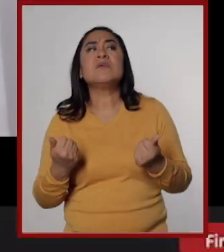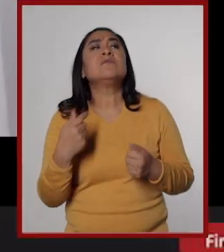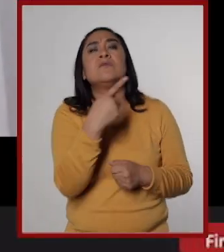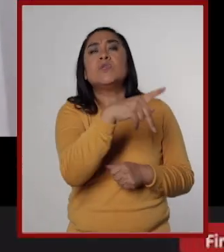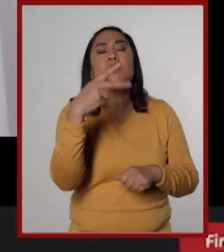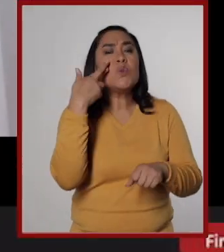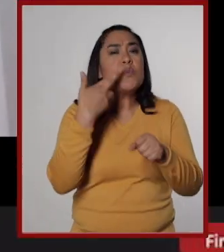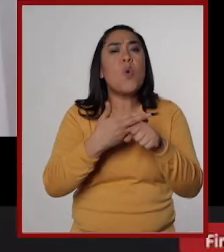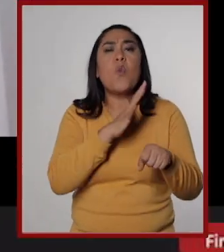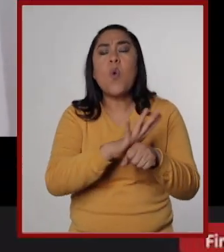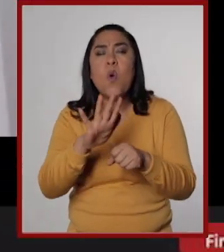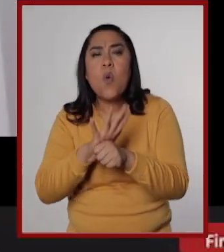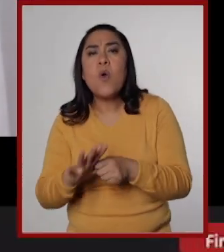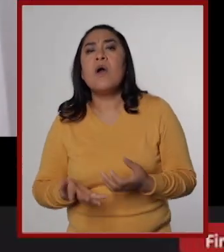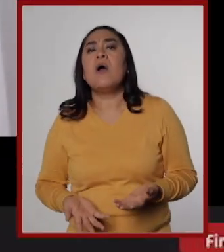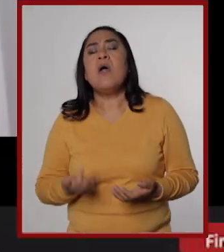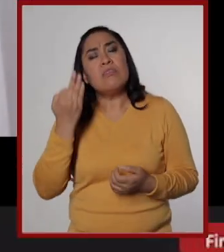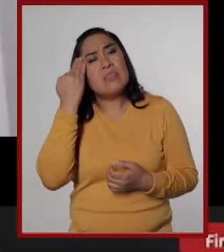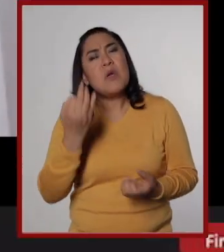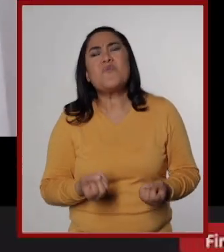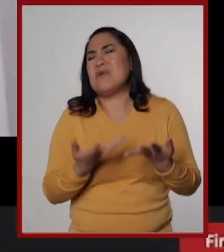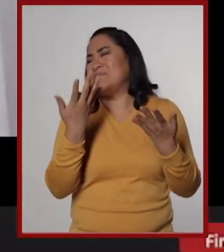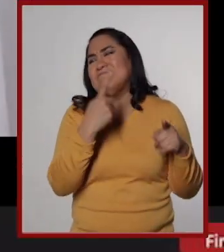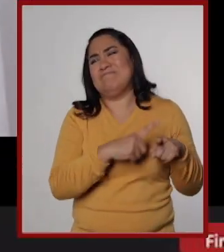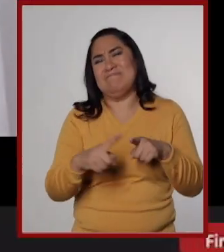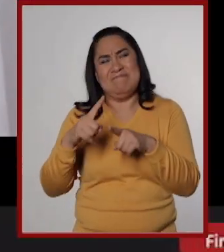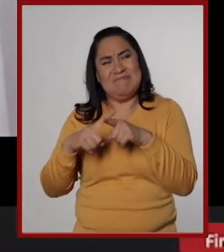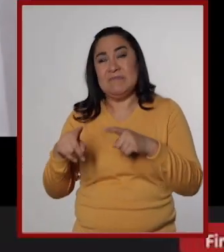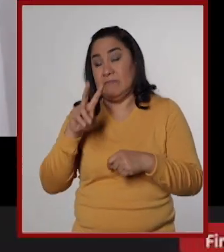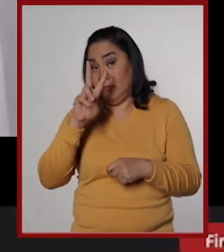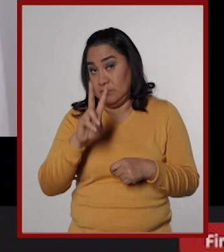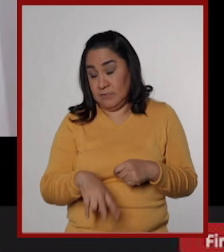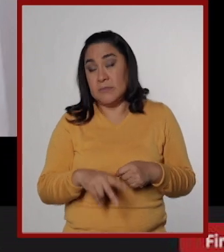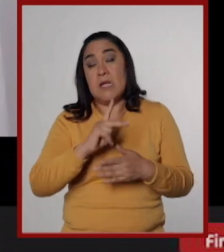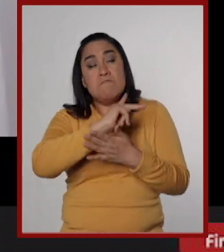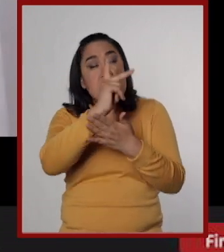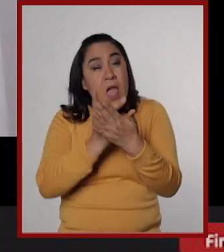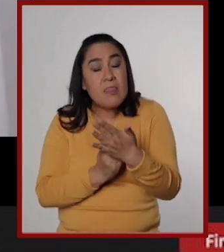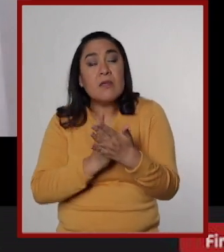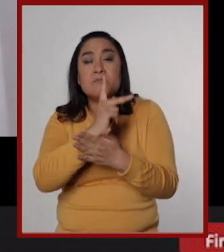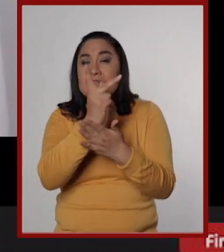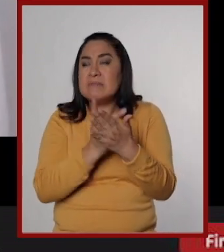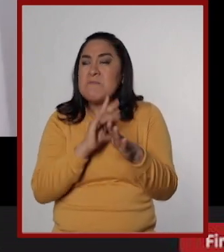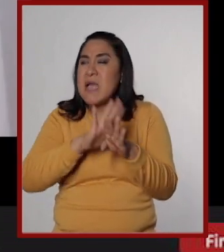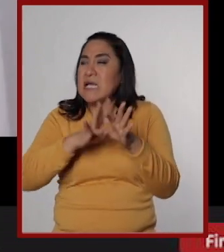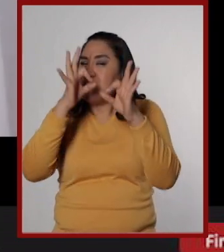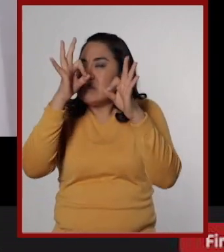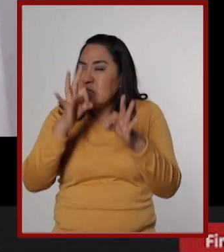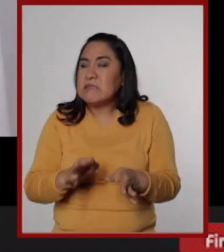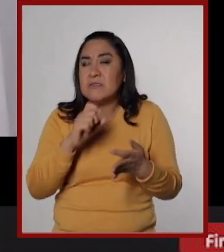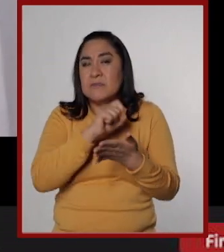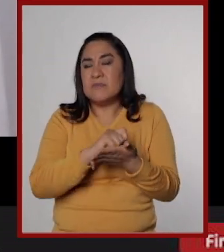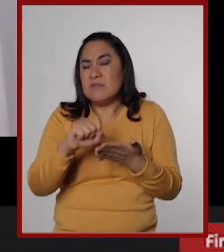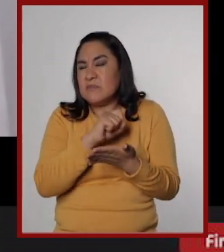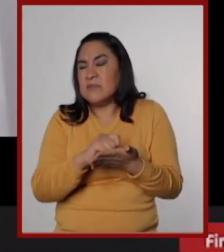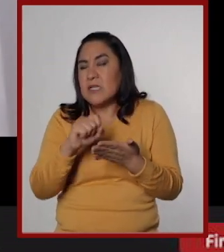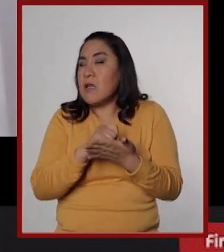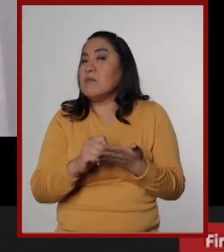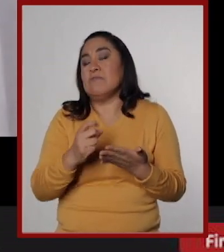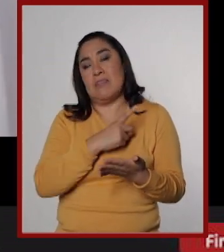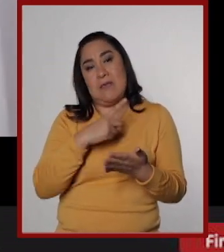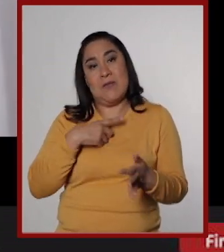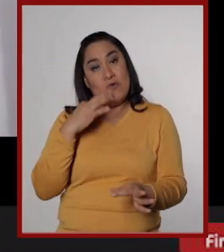cada uno? ¿Cuánto tiempo? Etcétera, etcétera. No todos los detalles, un plan así lo más detallado que se pueda para